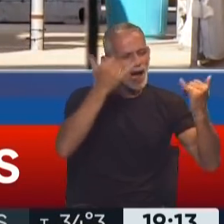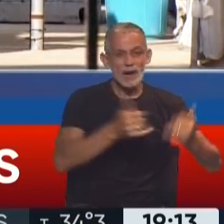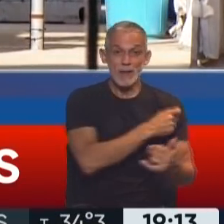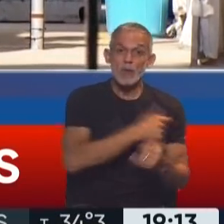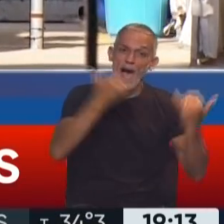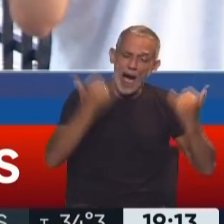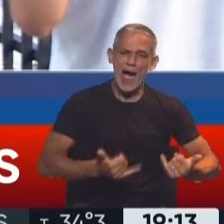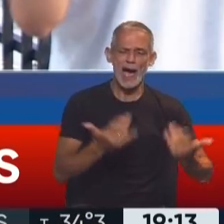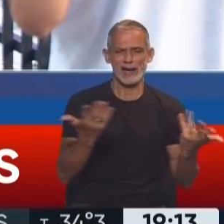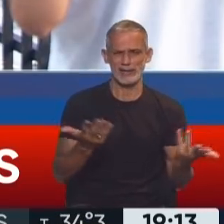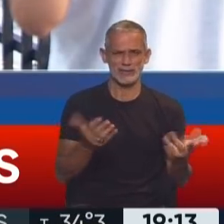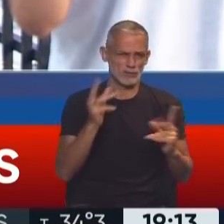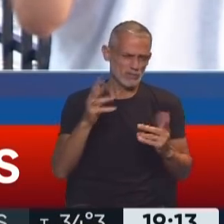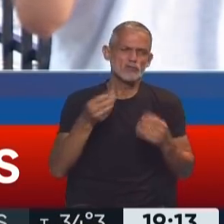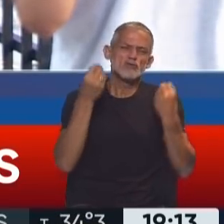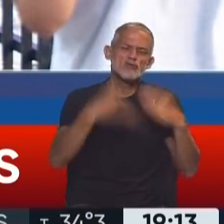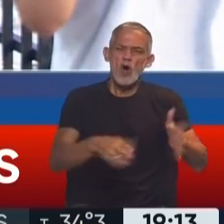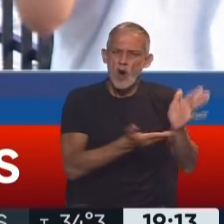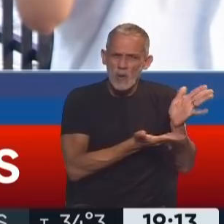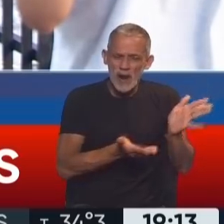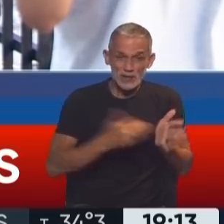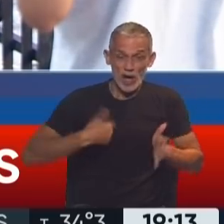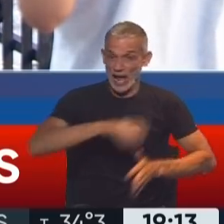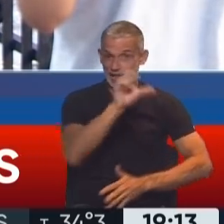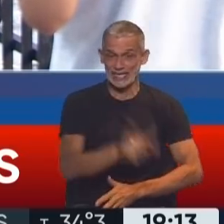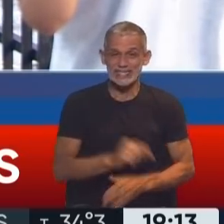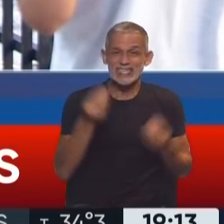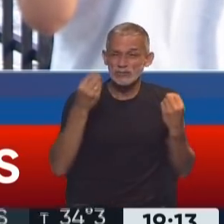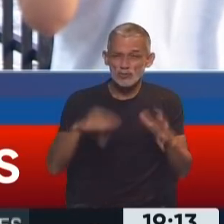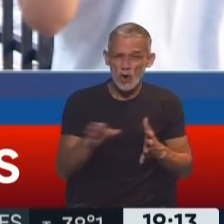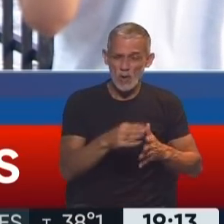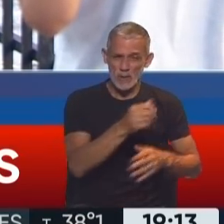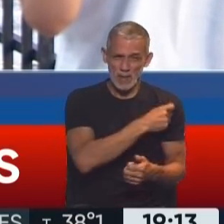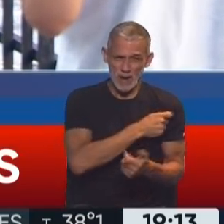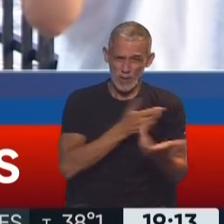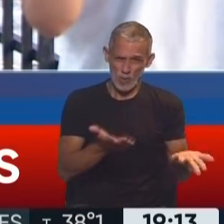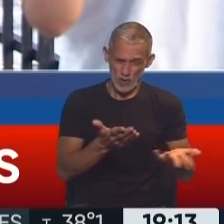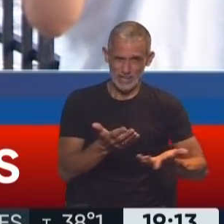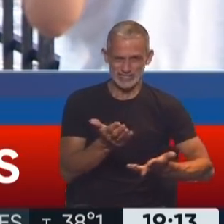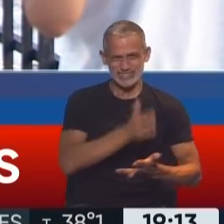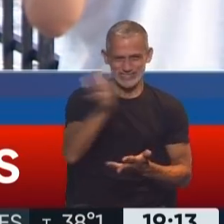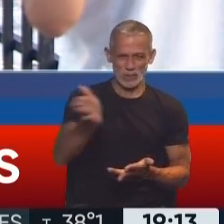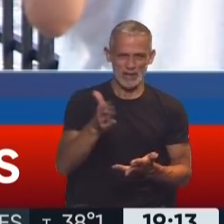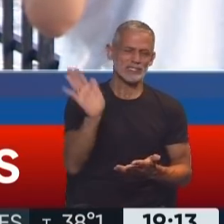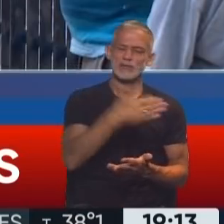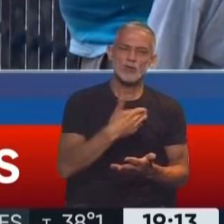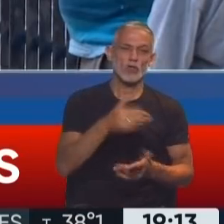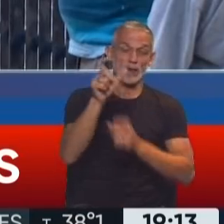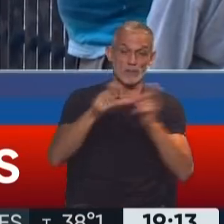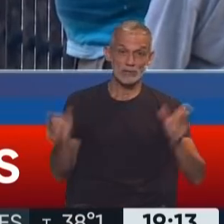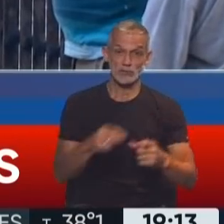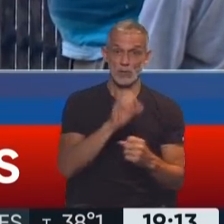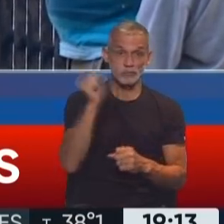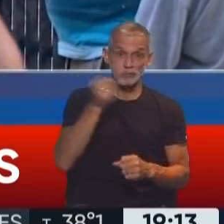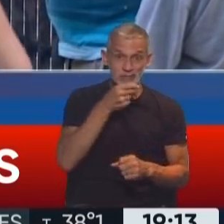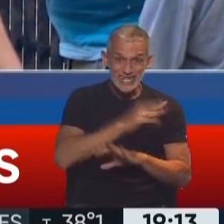contrario, tenemos vacunas de sobra. Hay en el país vacunas de sobra para poder vacunar a todos aquellos que no han